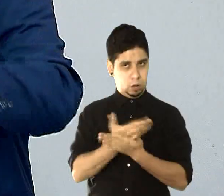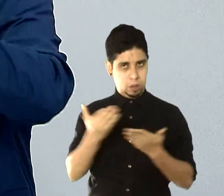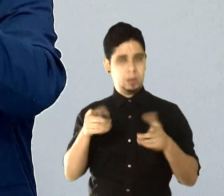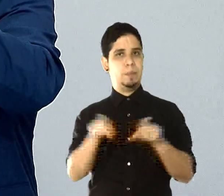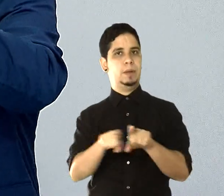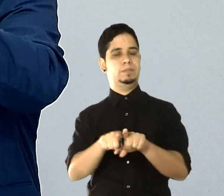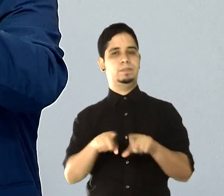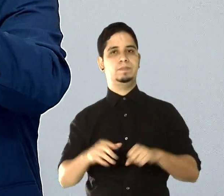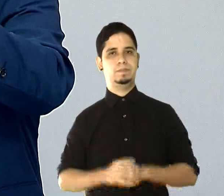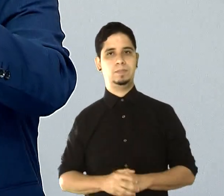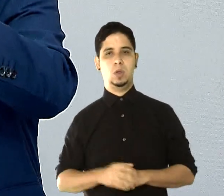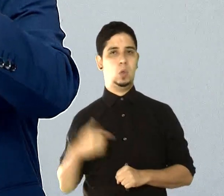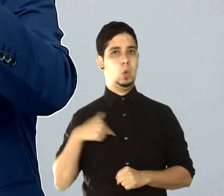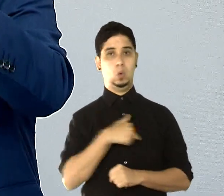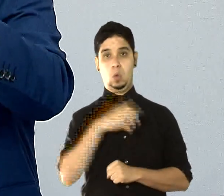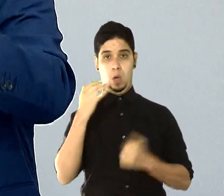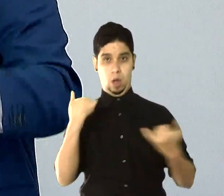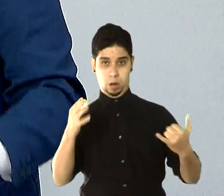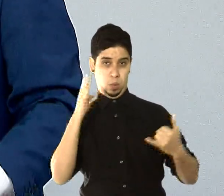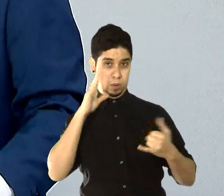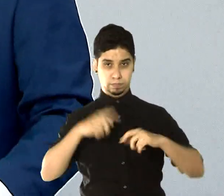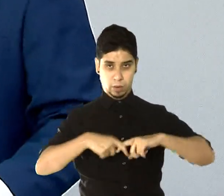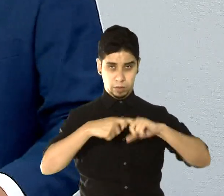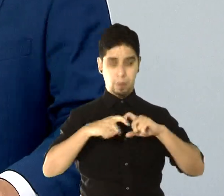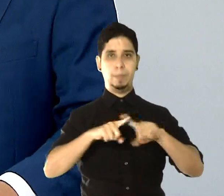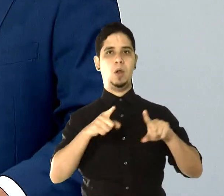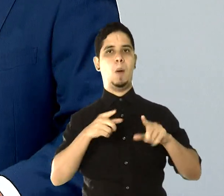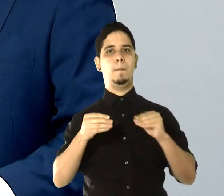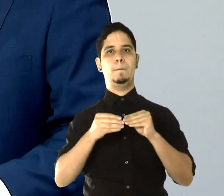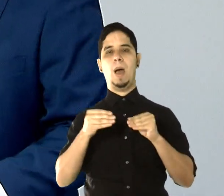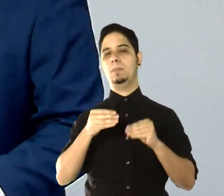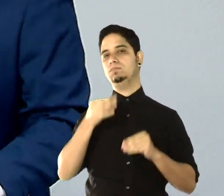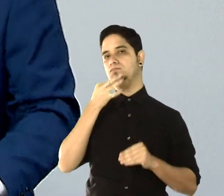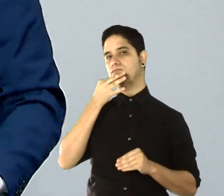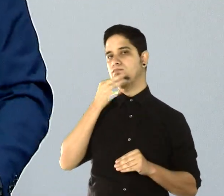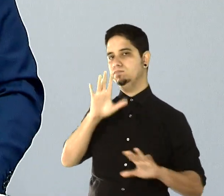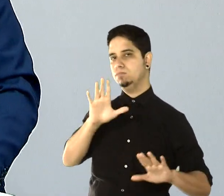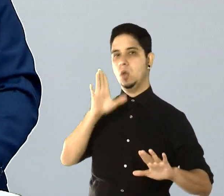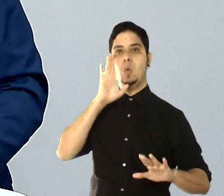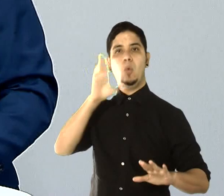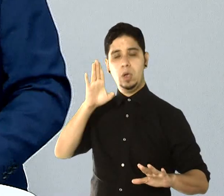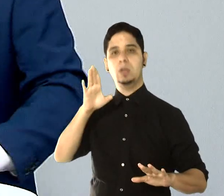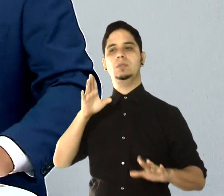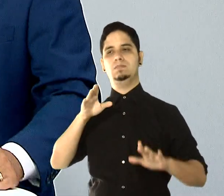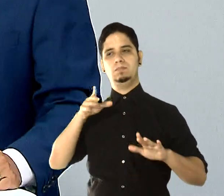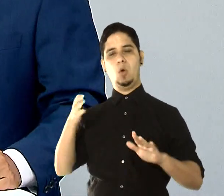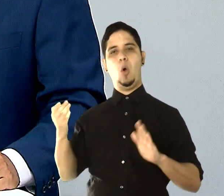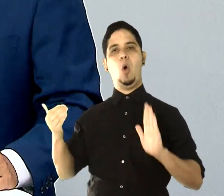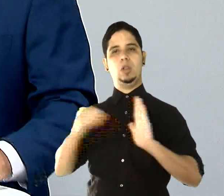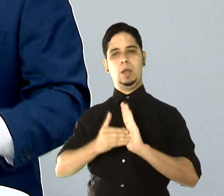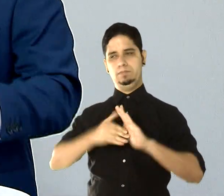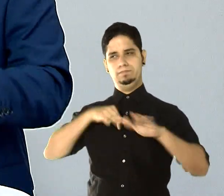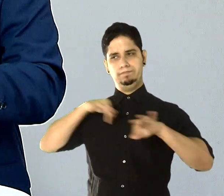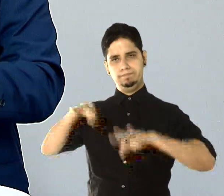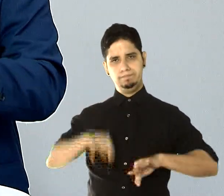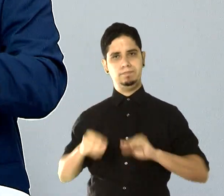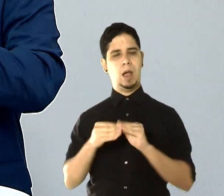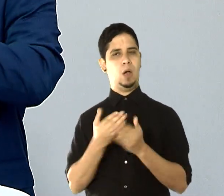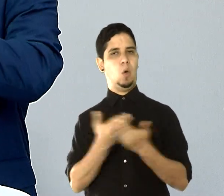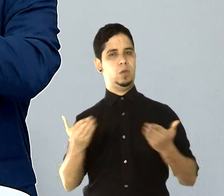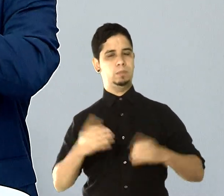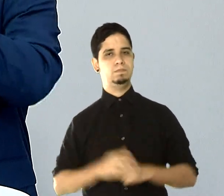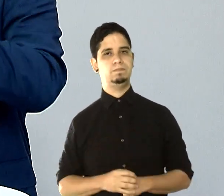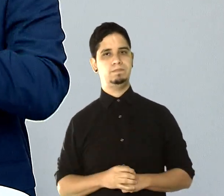Rico. Vamos ahora a una pausa y más adelante vamos a regresar con el director ejecutivo de COR 3 para